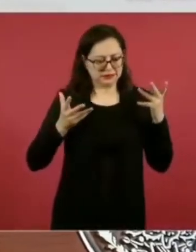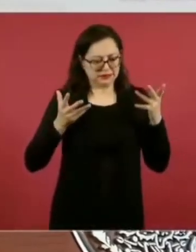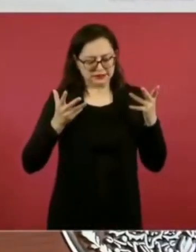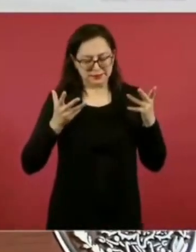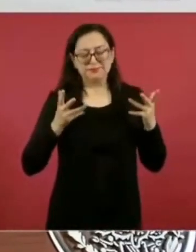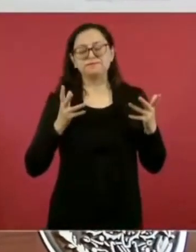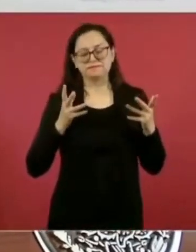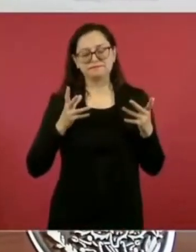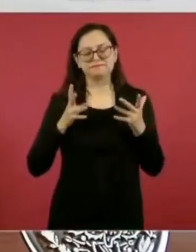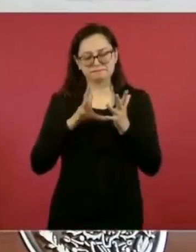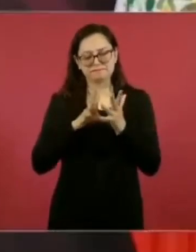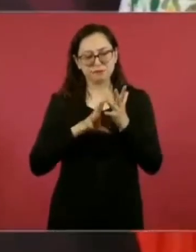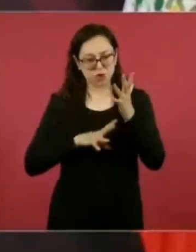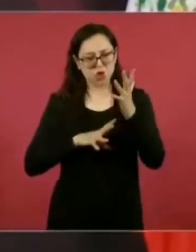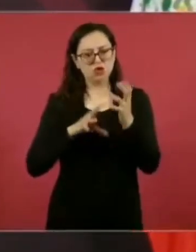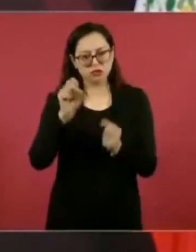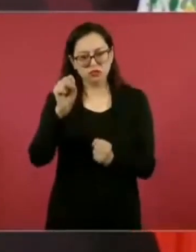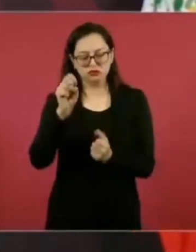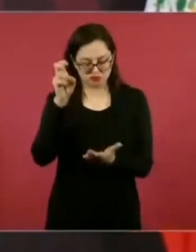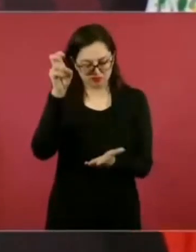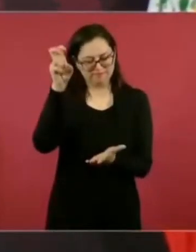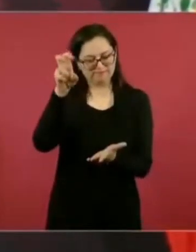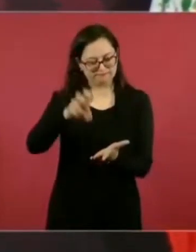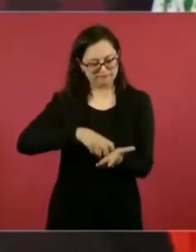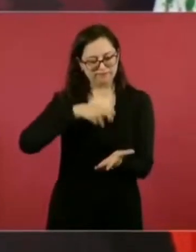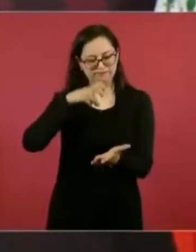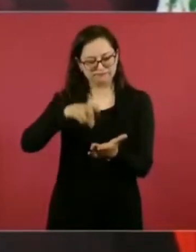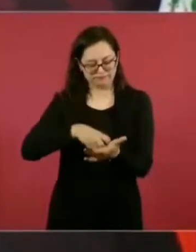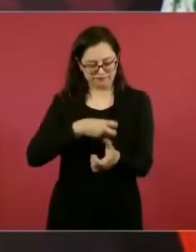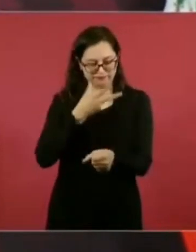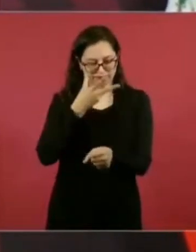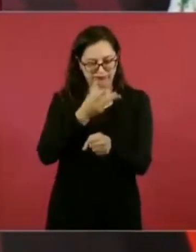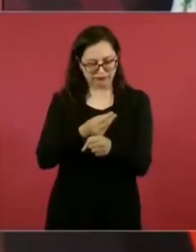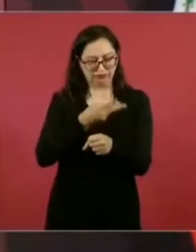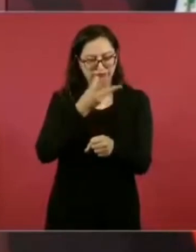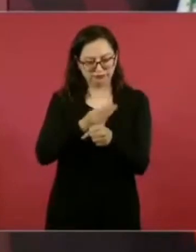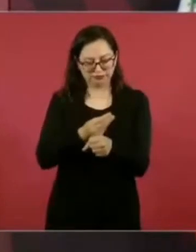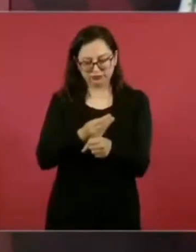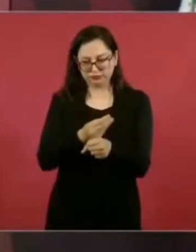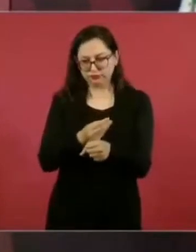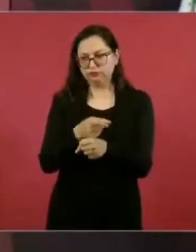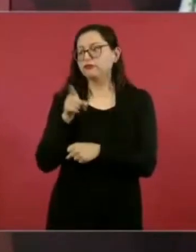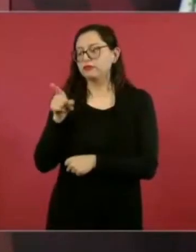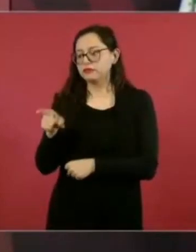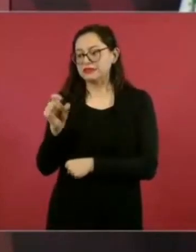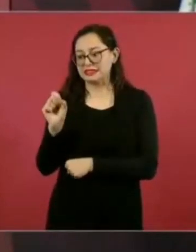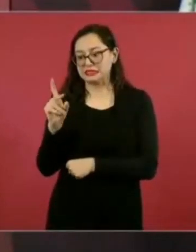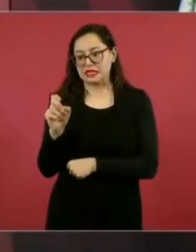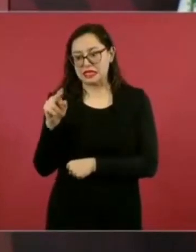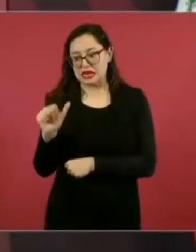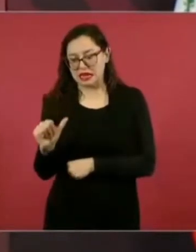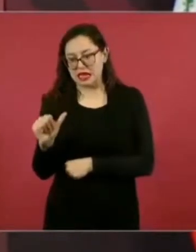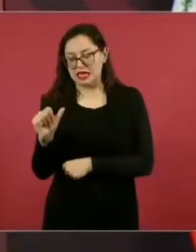2 importantes secretarías y atender